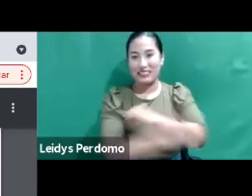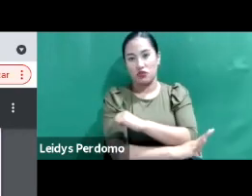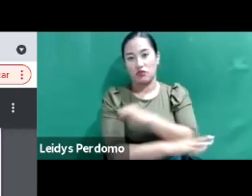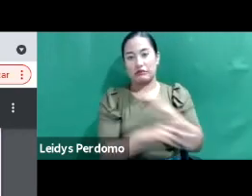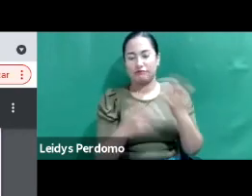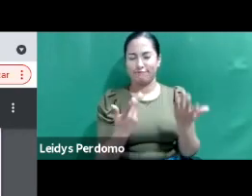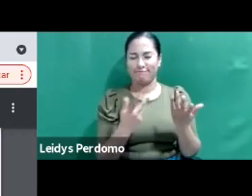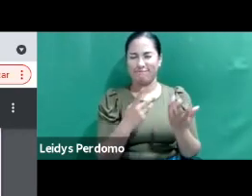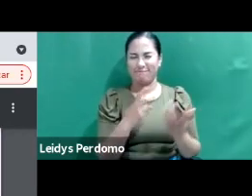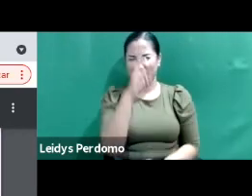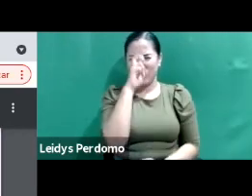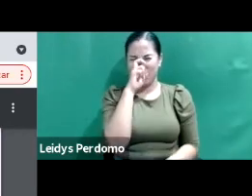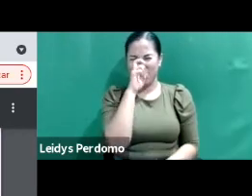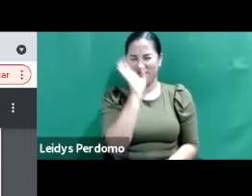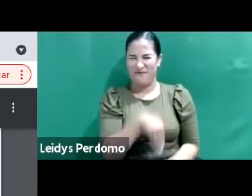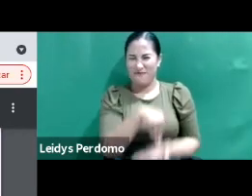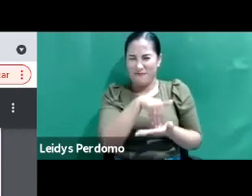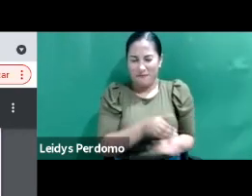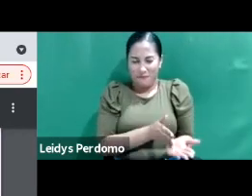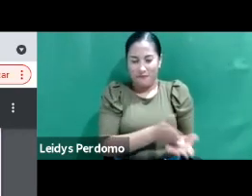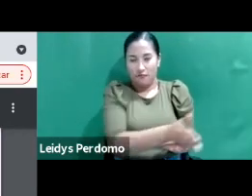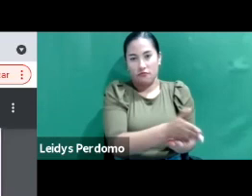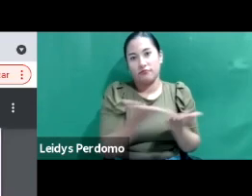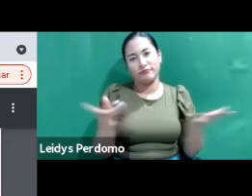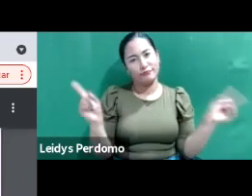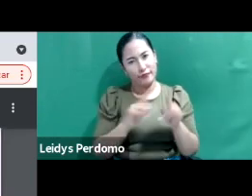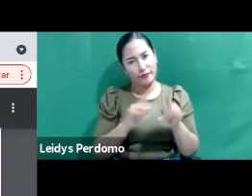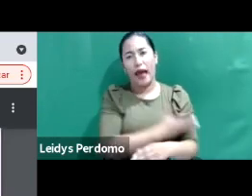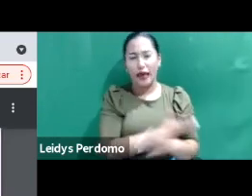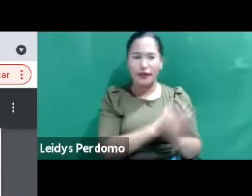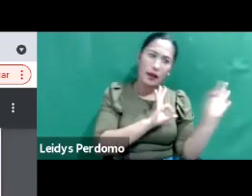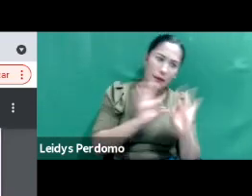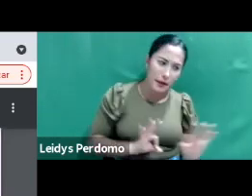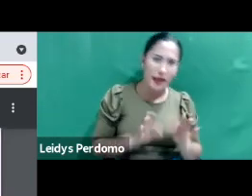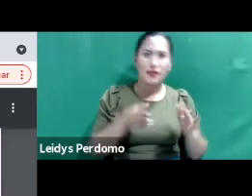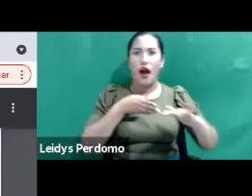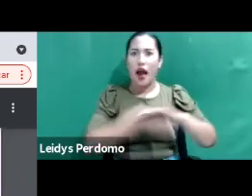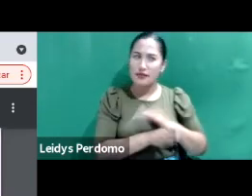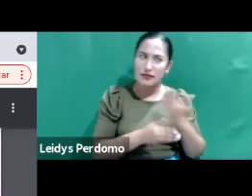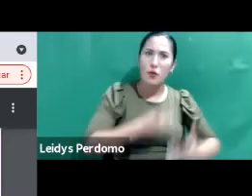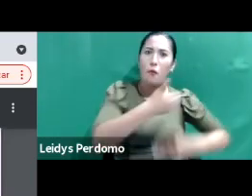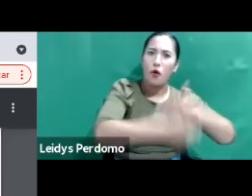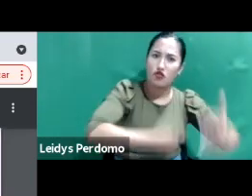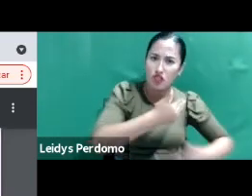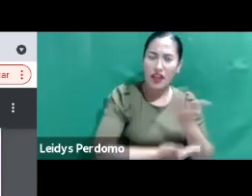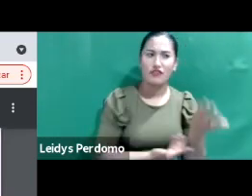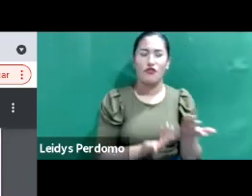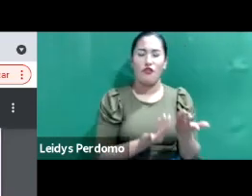sistemático y riguroso, porque esto implicaría, como lo dijo Joana, todo un entrenamiento y un acceso pues a un proceso de